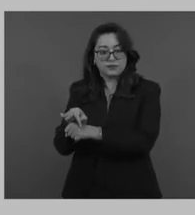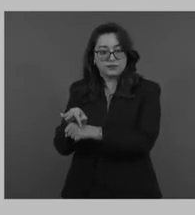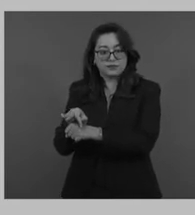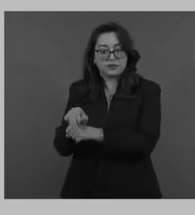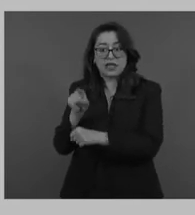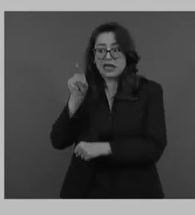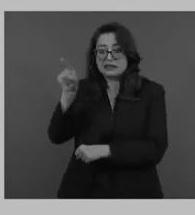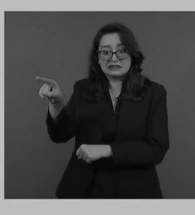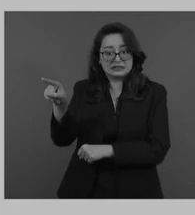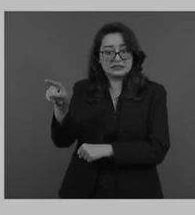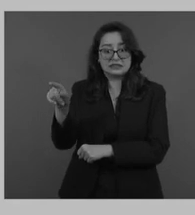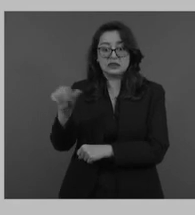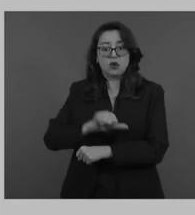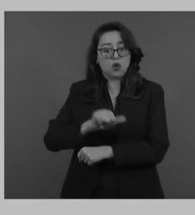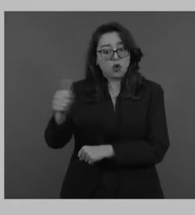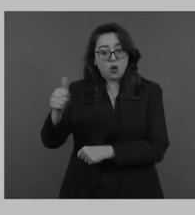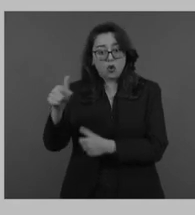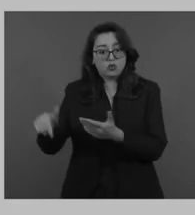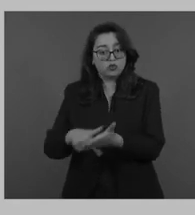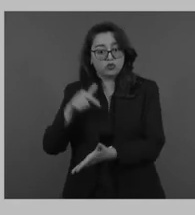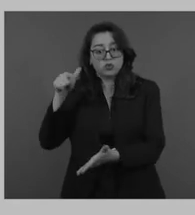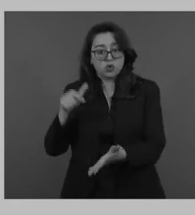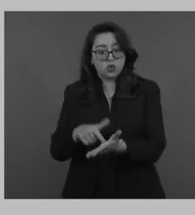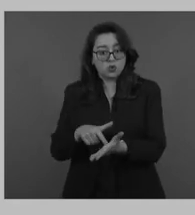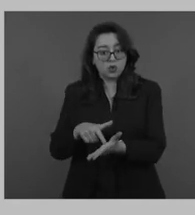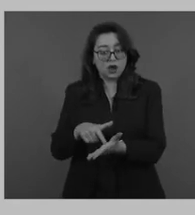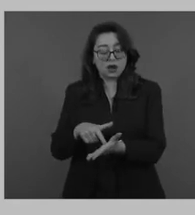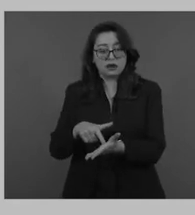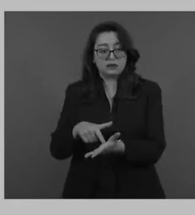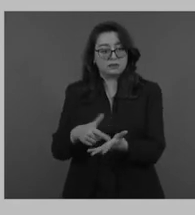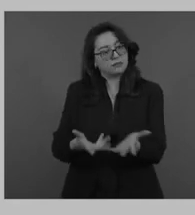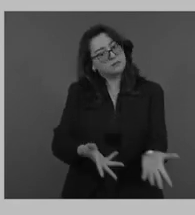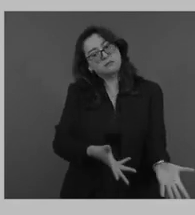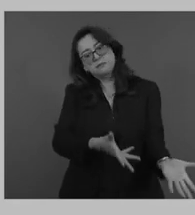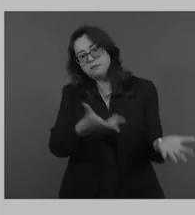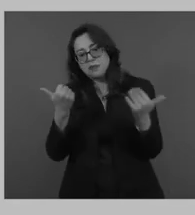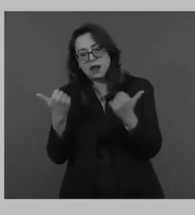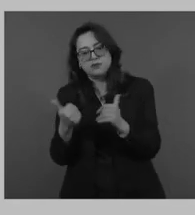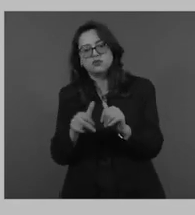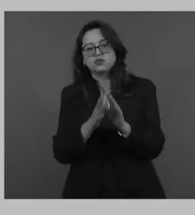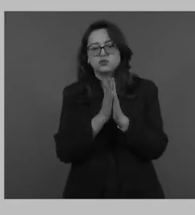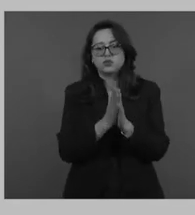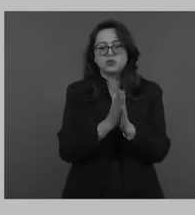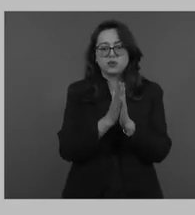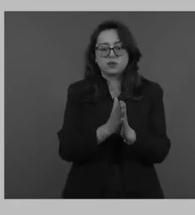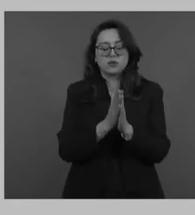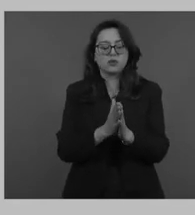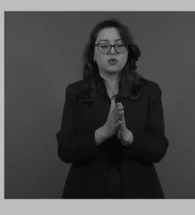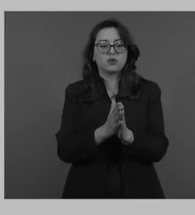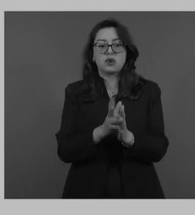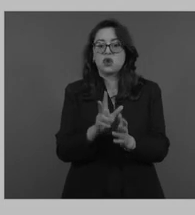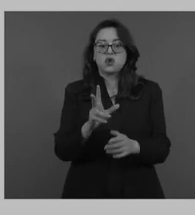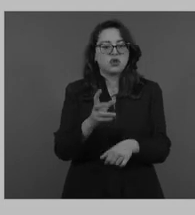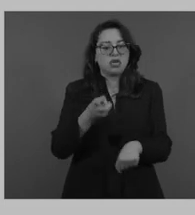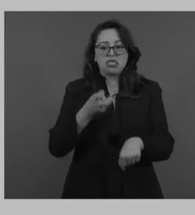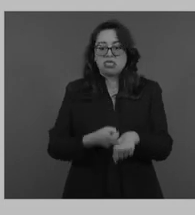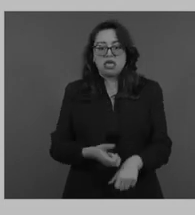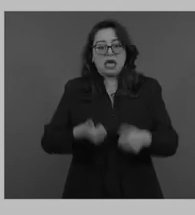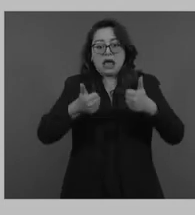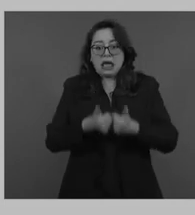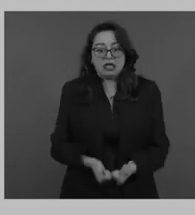en la unidad de Campos y que nos ayuden, sola no